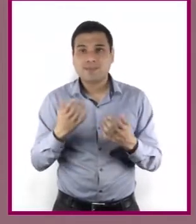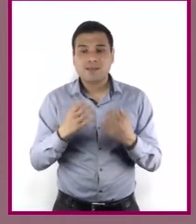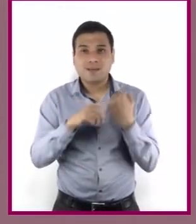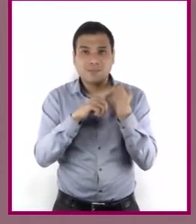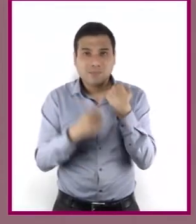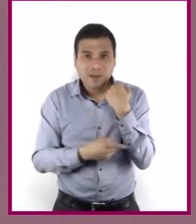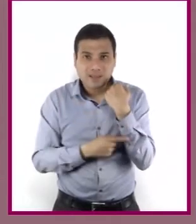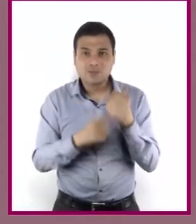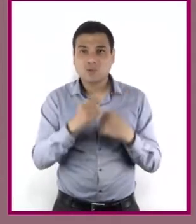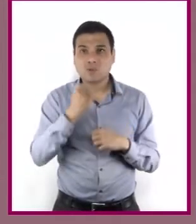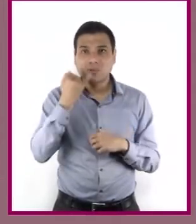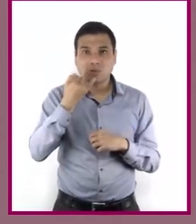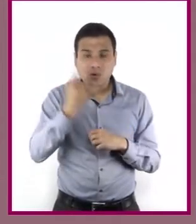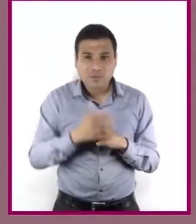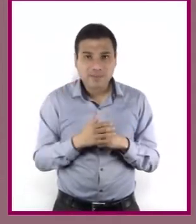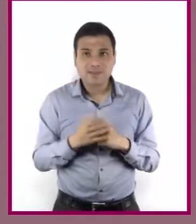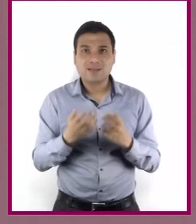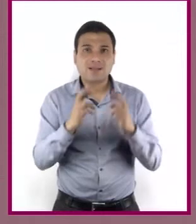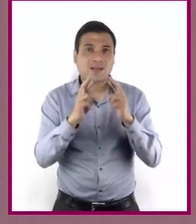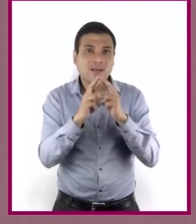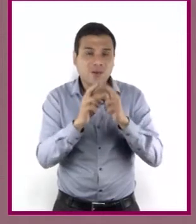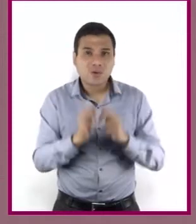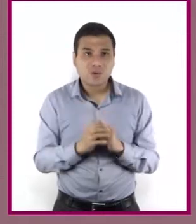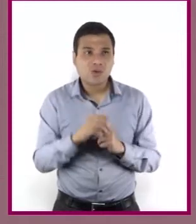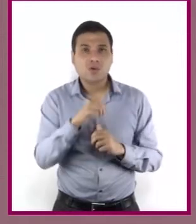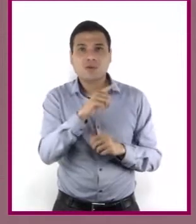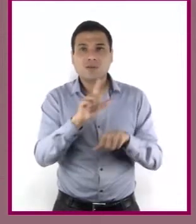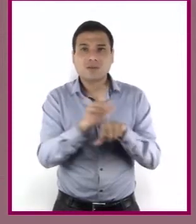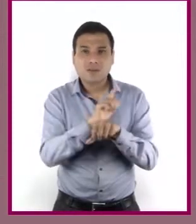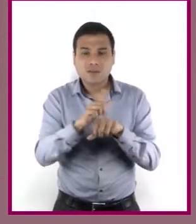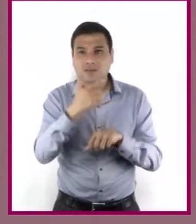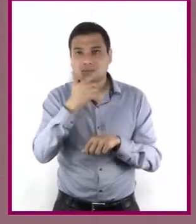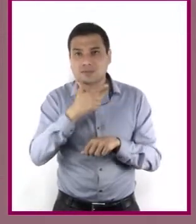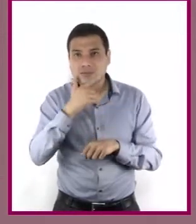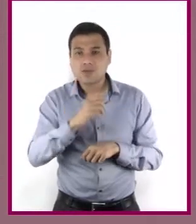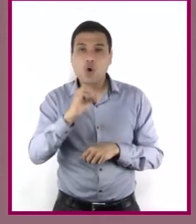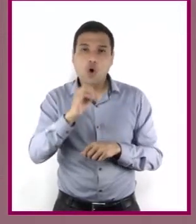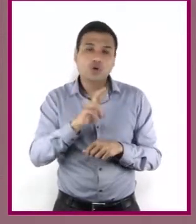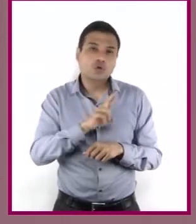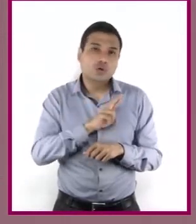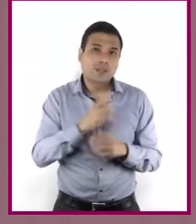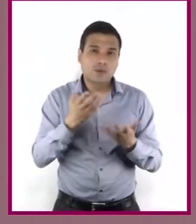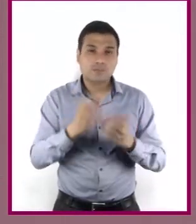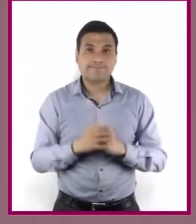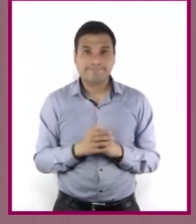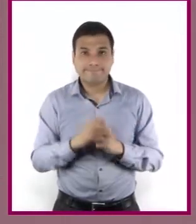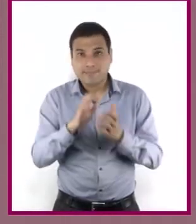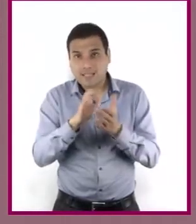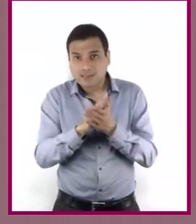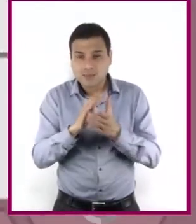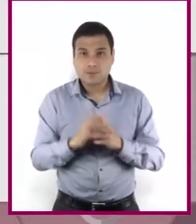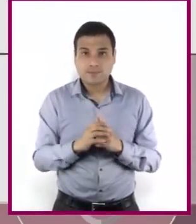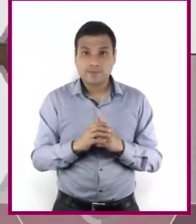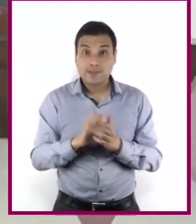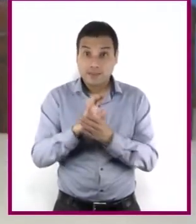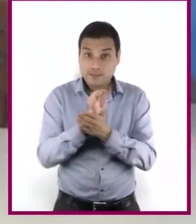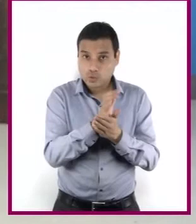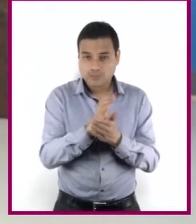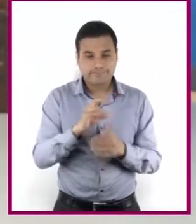religión, las opiniones, las preferencias sexuales o el estado civil, por una vida libre de discriminación para todas las